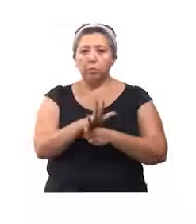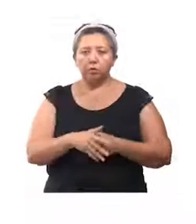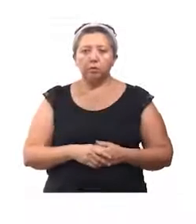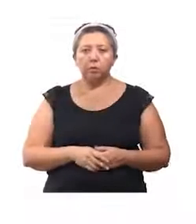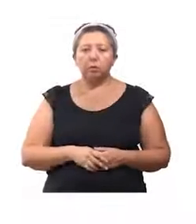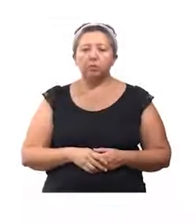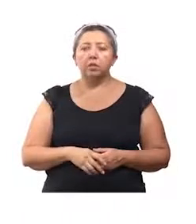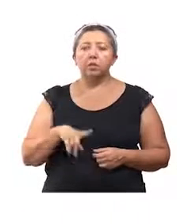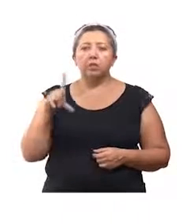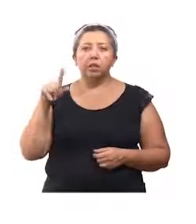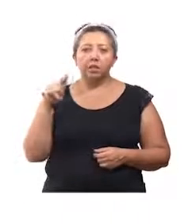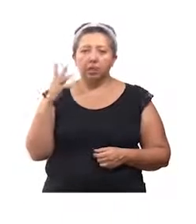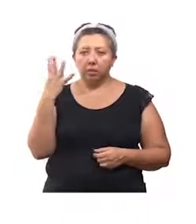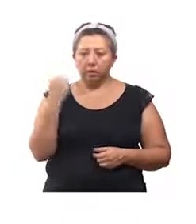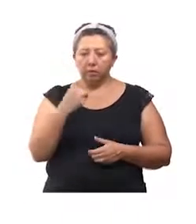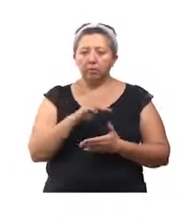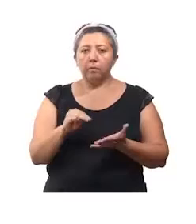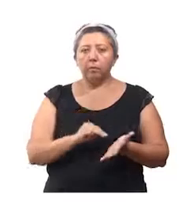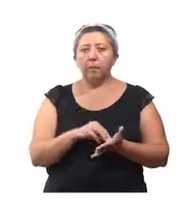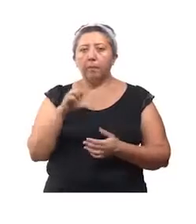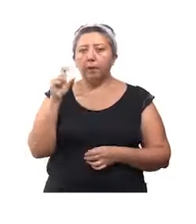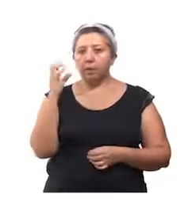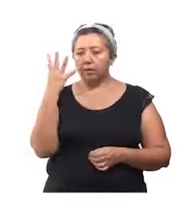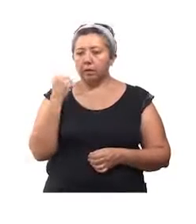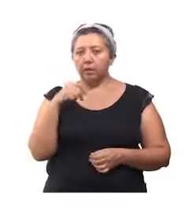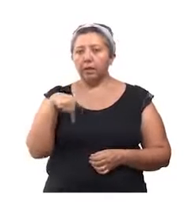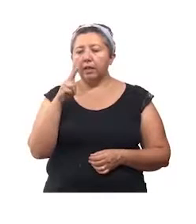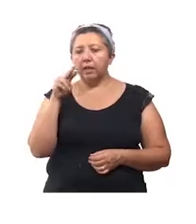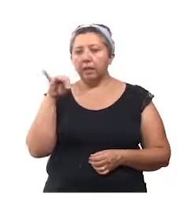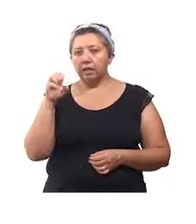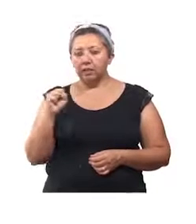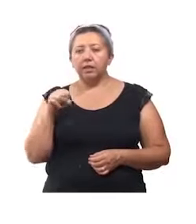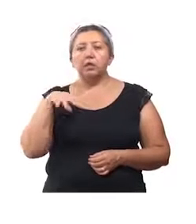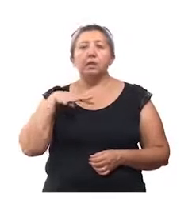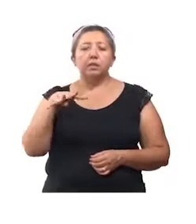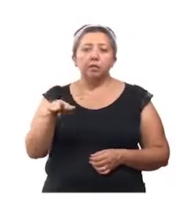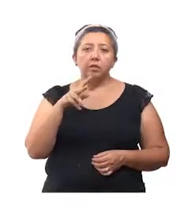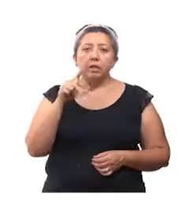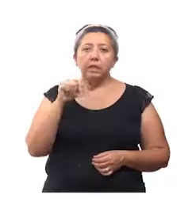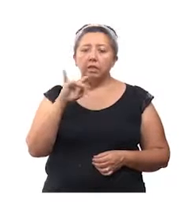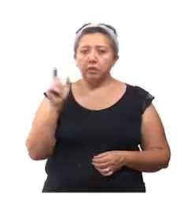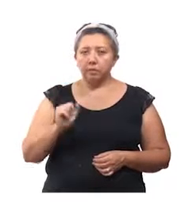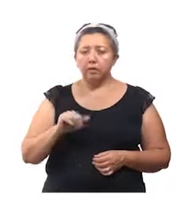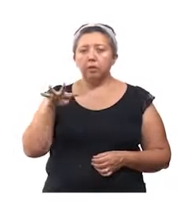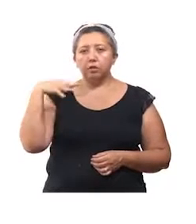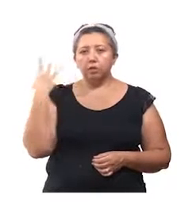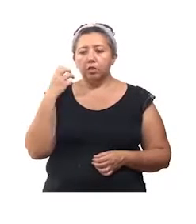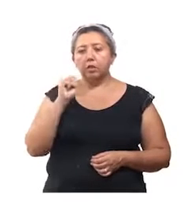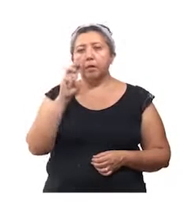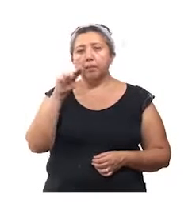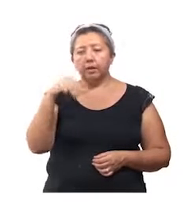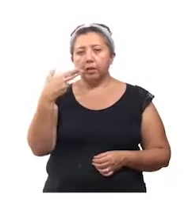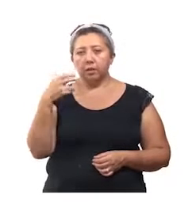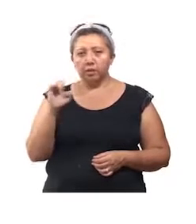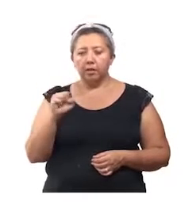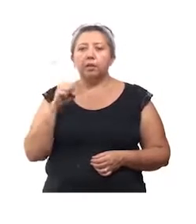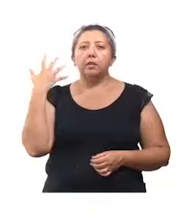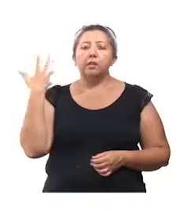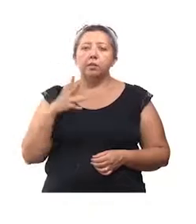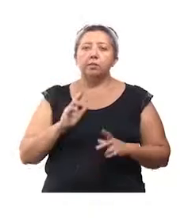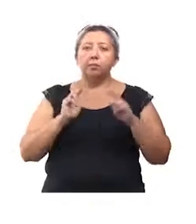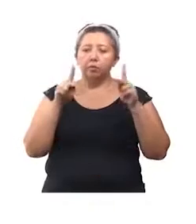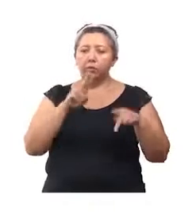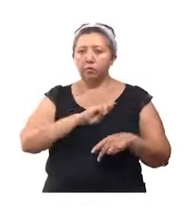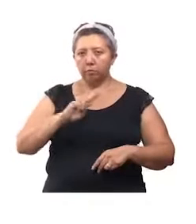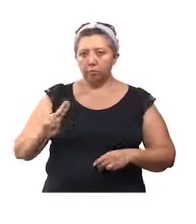coronavirus. 79 en Mérida, 29 en Canacín, 19 en Tizimín, 14 en Samajil, 10 en Progreso y Humán,